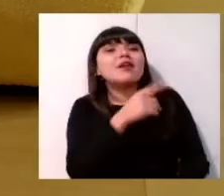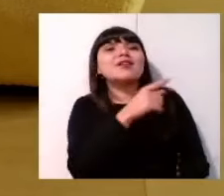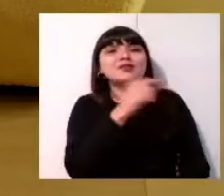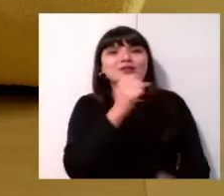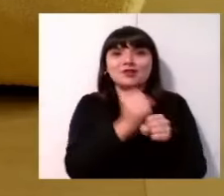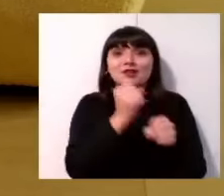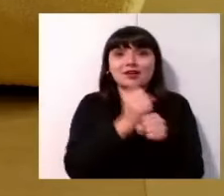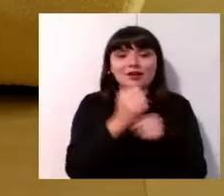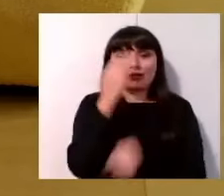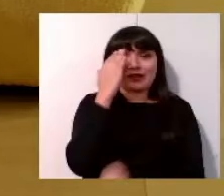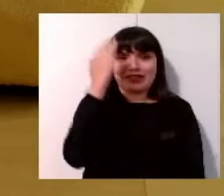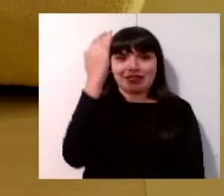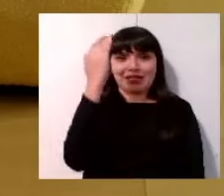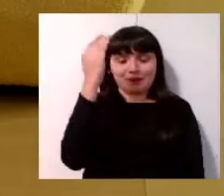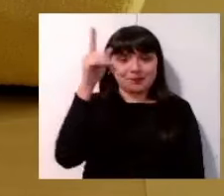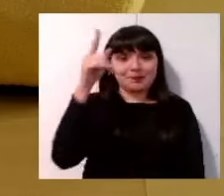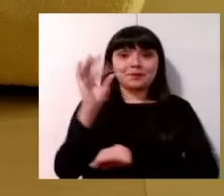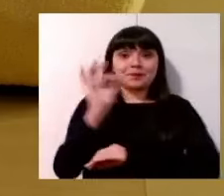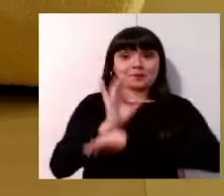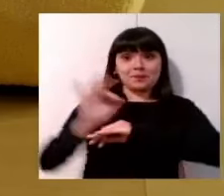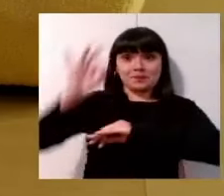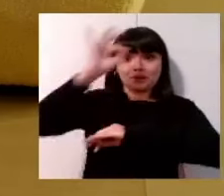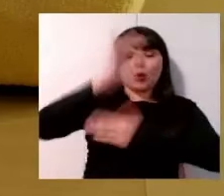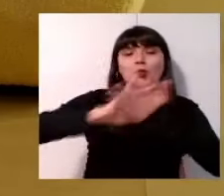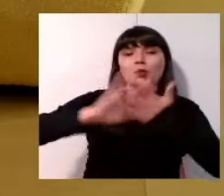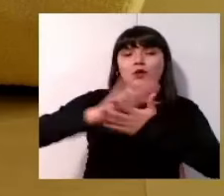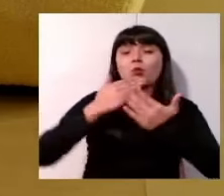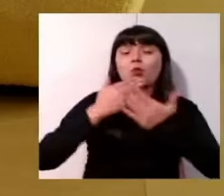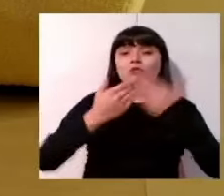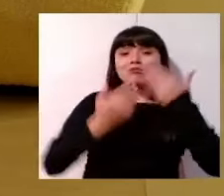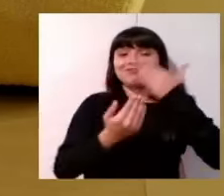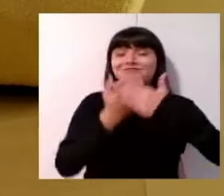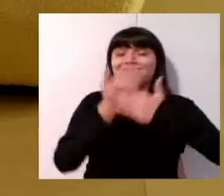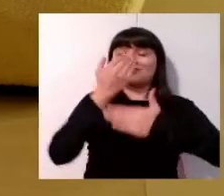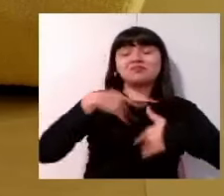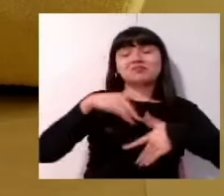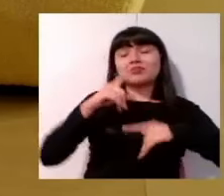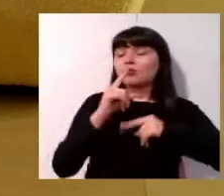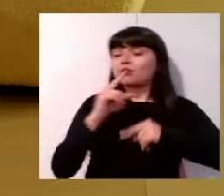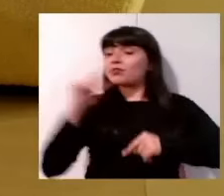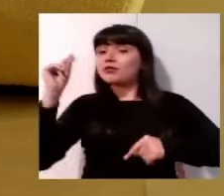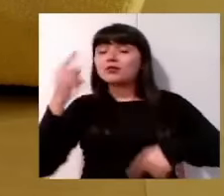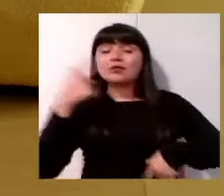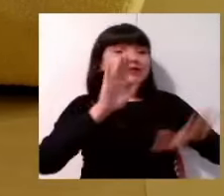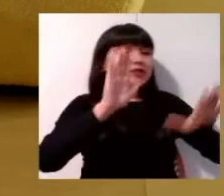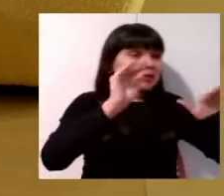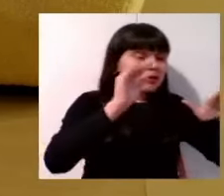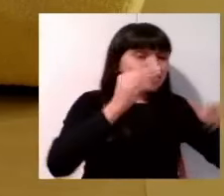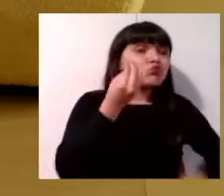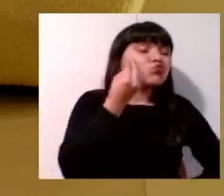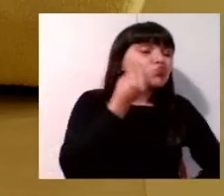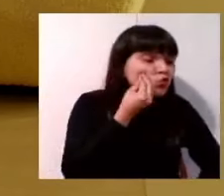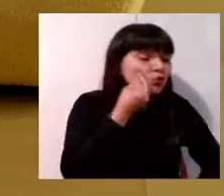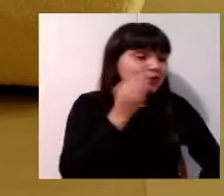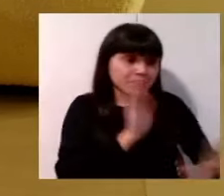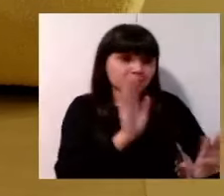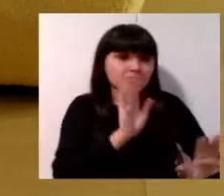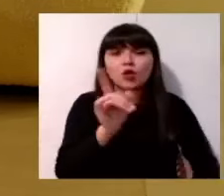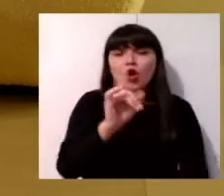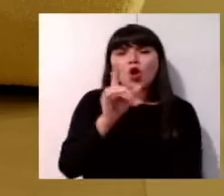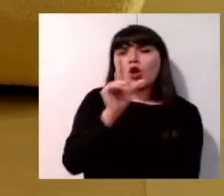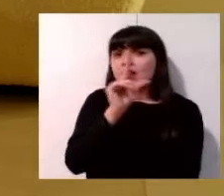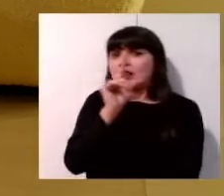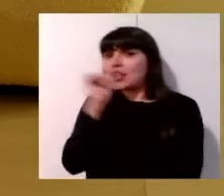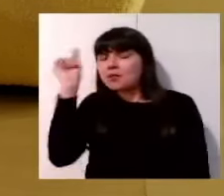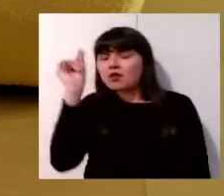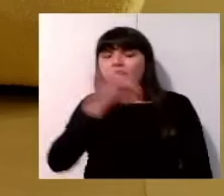ejemplo, cuando uno se va y se despide de los niños, despedirse, no irse sin que no, es que si no me voy se va a poner a